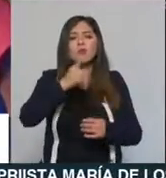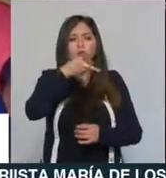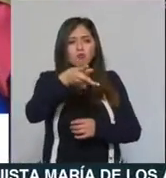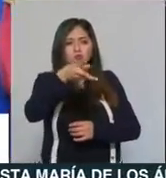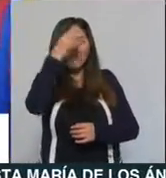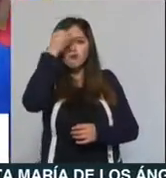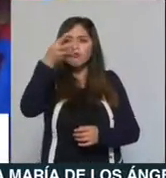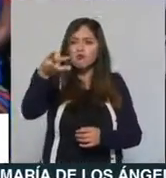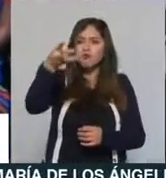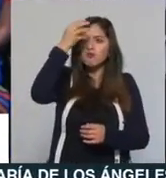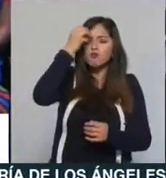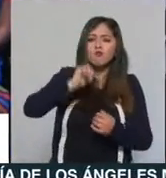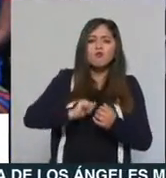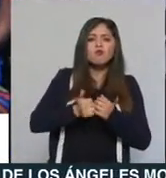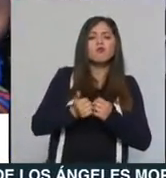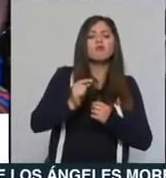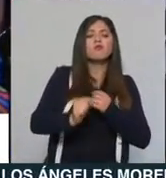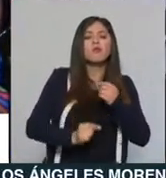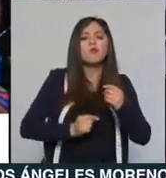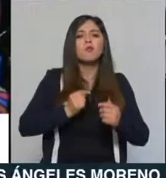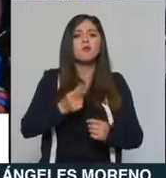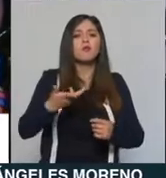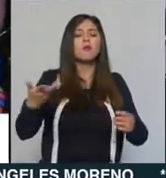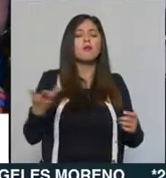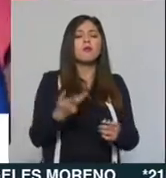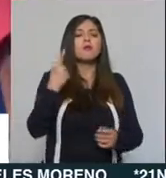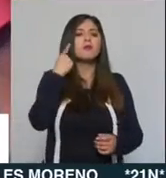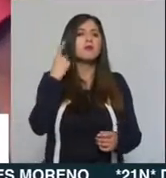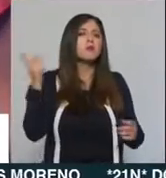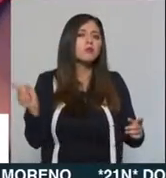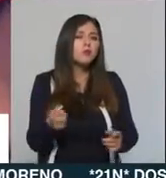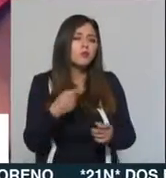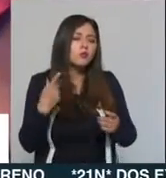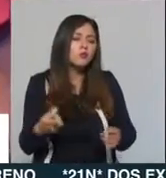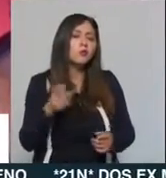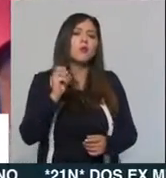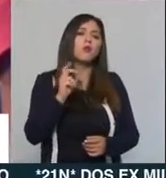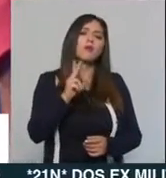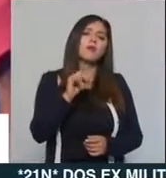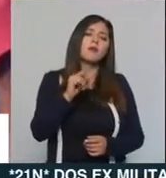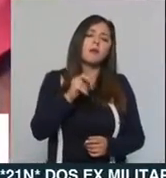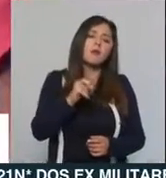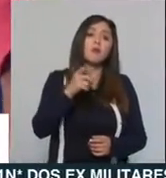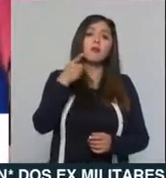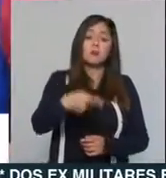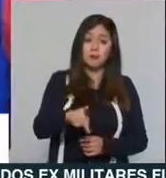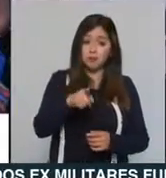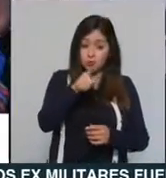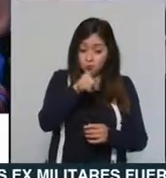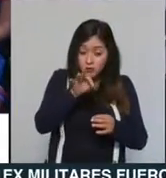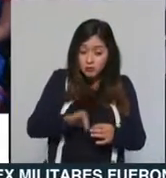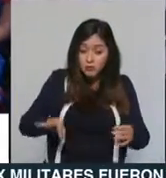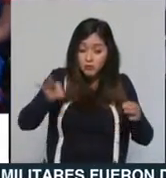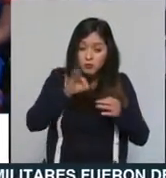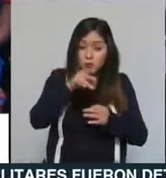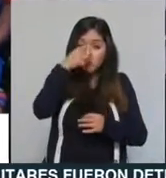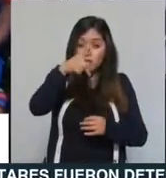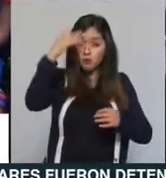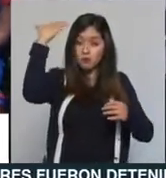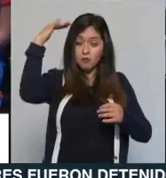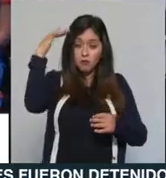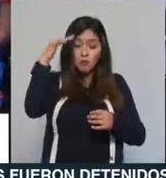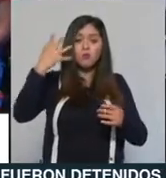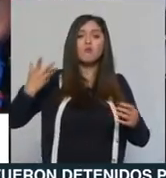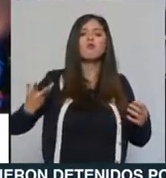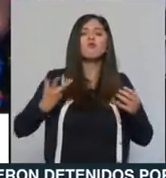dónde tomar e ir ajustando, ¿no? La cuestión melódica o la cuestión rítmica. No importa, lo importante es que tú como adulto, como